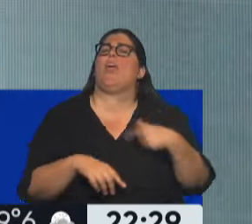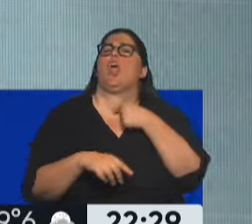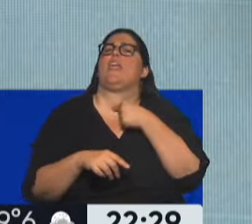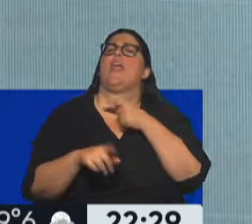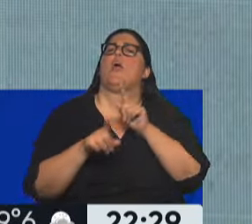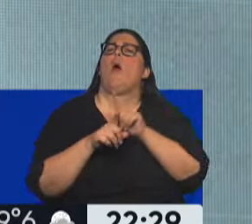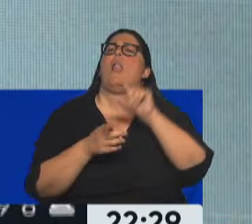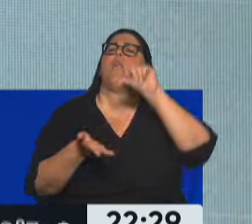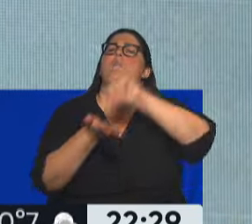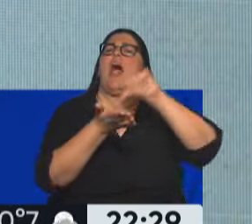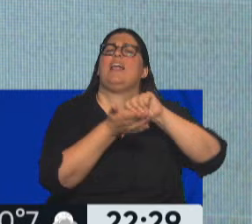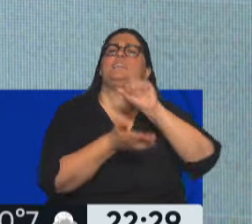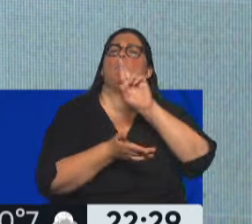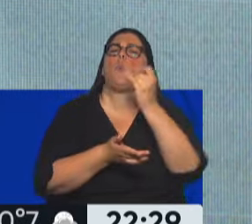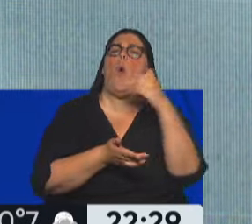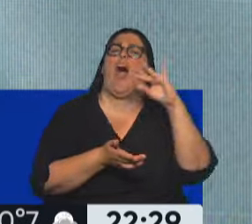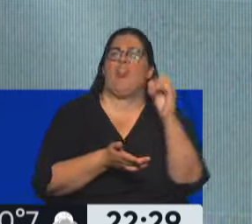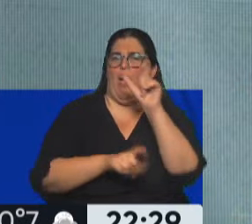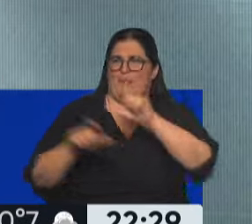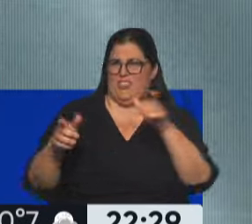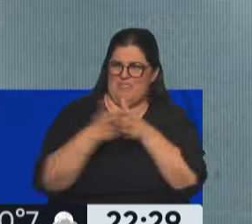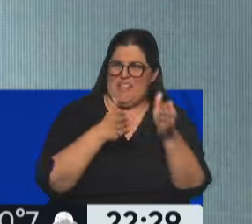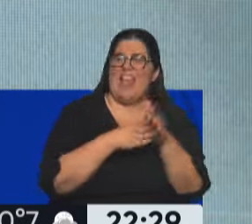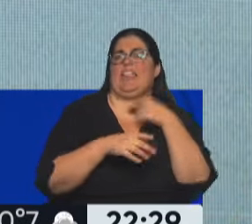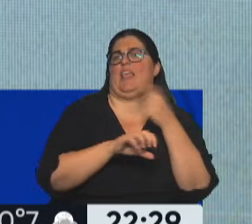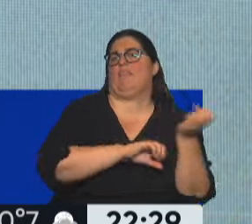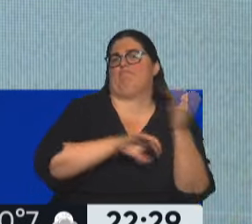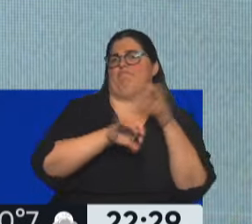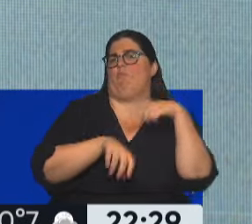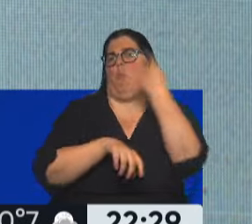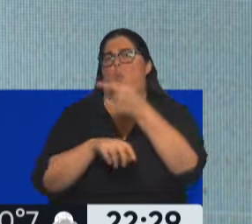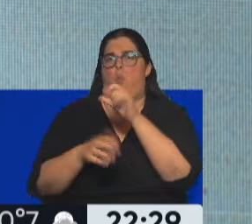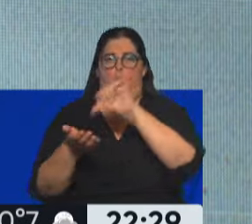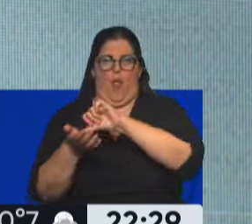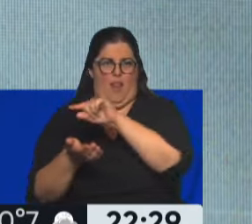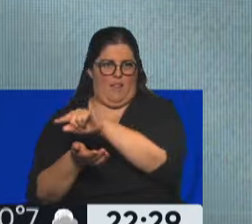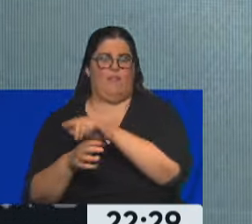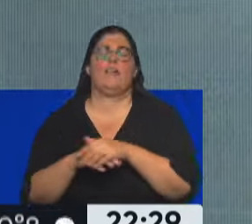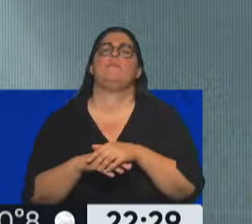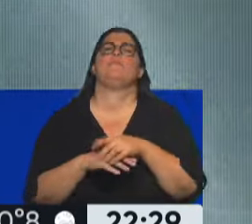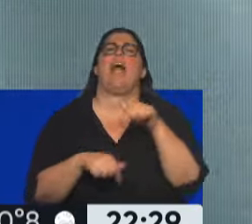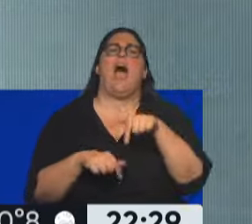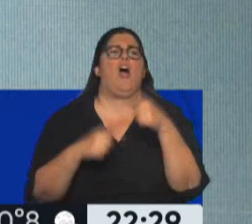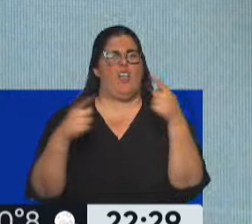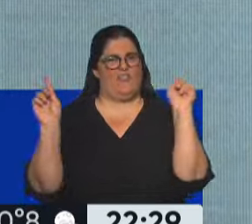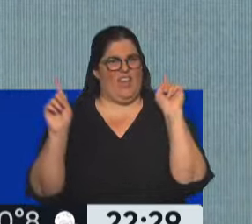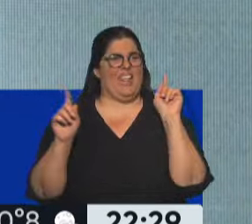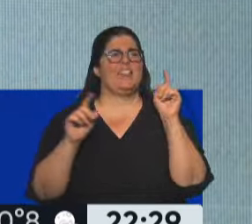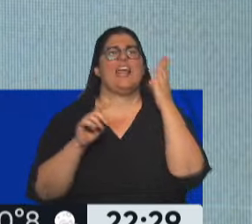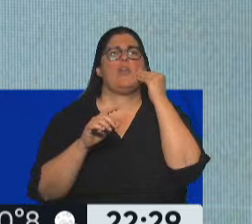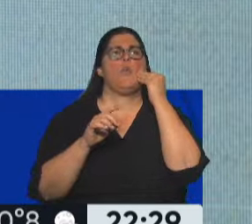Starmer, el premier actual, dio marcha atrás con eso. ¿Cómo es esa contracara en un Reino Unido que además ya no forma parte de la Unión